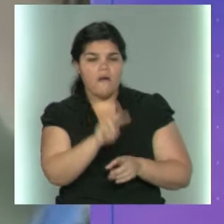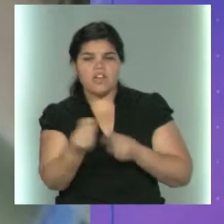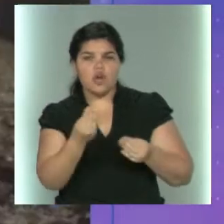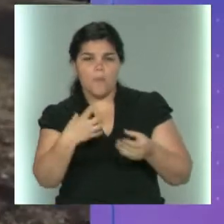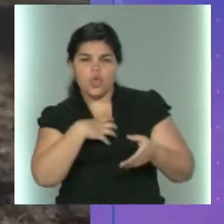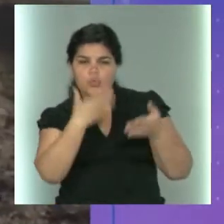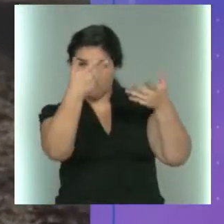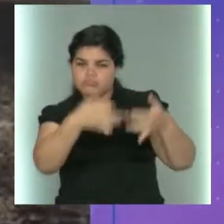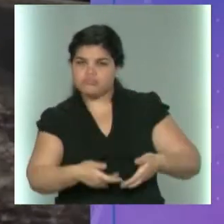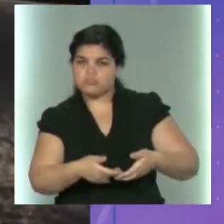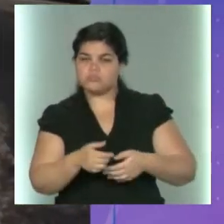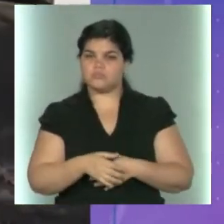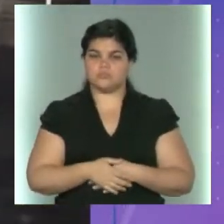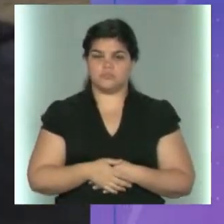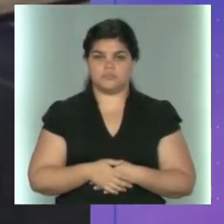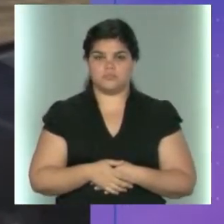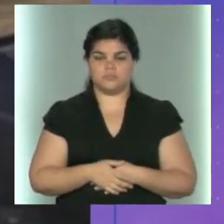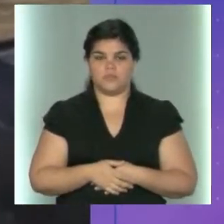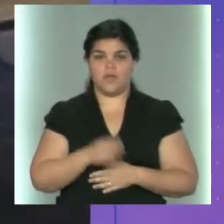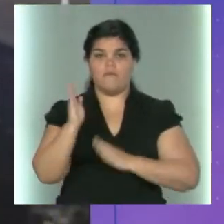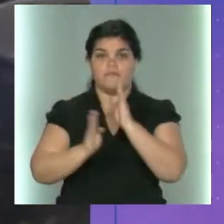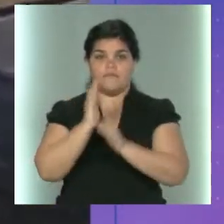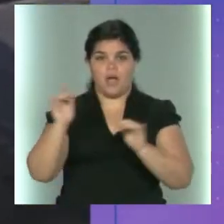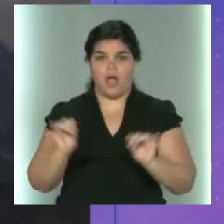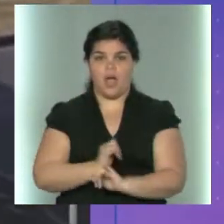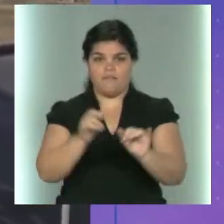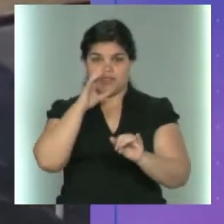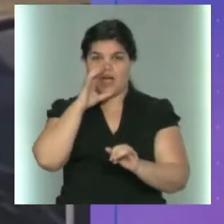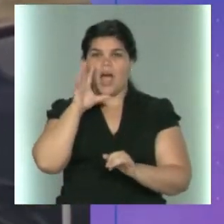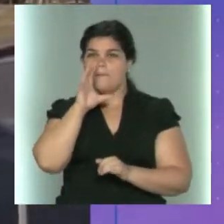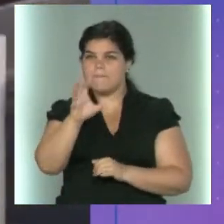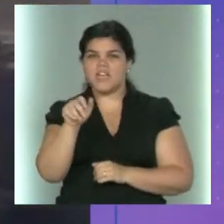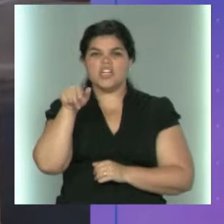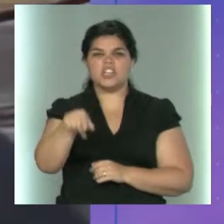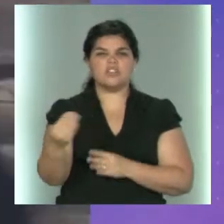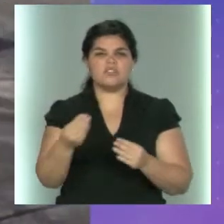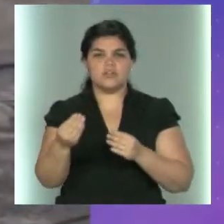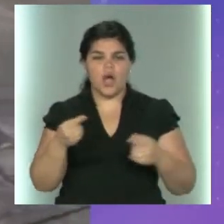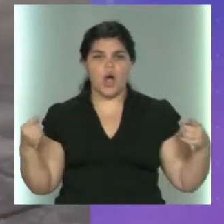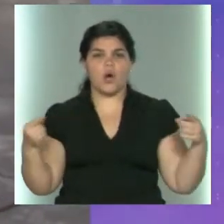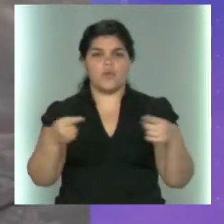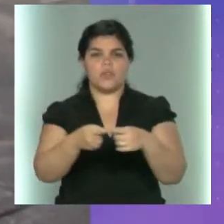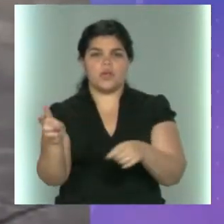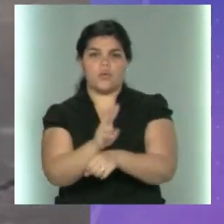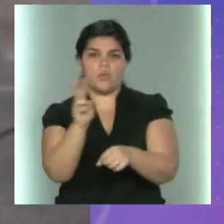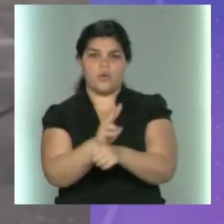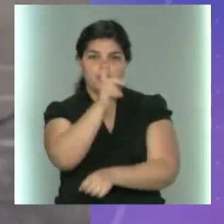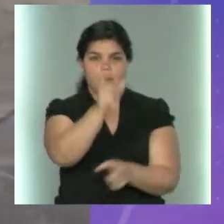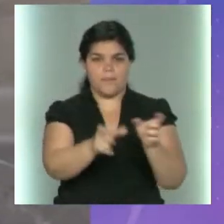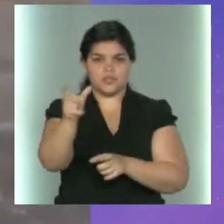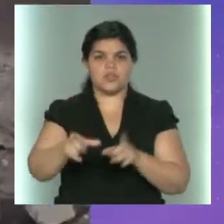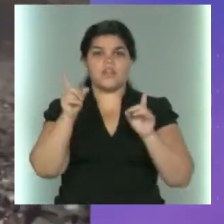estudiantes. Su fabricante asegura que este CAN, entre comillas, tiene como finalidad misiones de protección civil de búsqueda